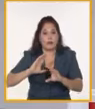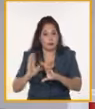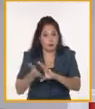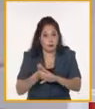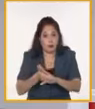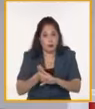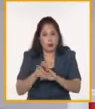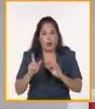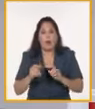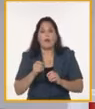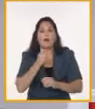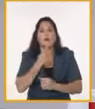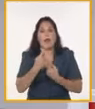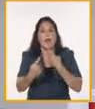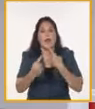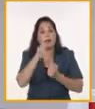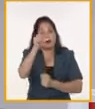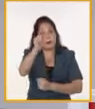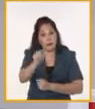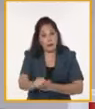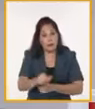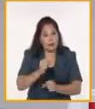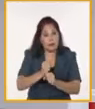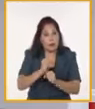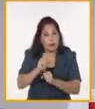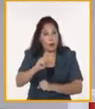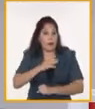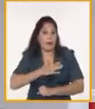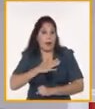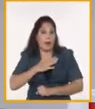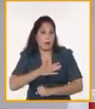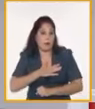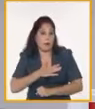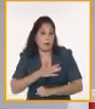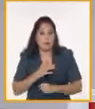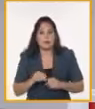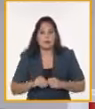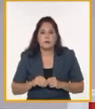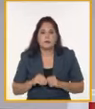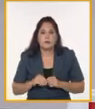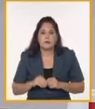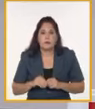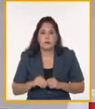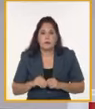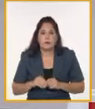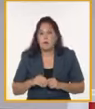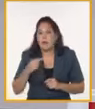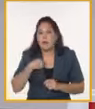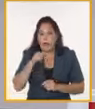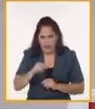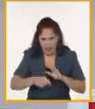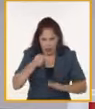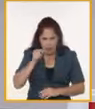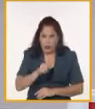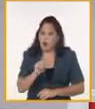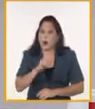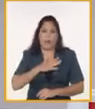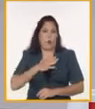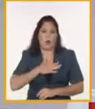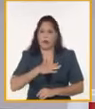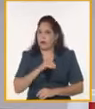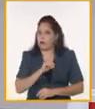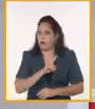cuando se entrevista a la al trabajador por cuenta propia resulta ser que él ha estado figurando y no es el dueño Pero no es el dueño